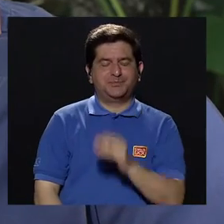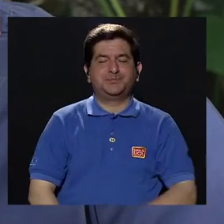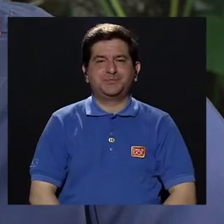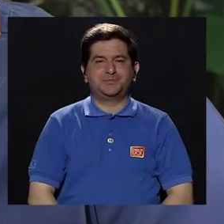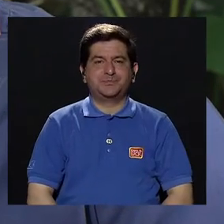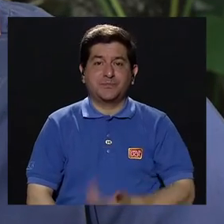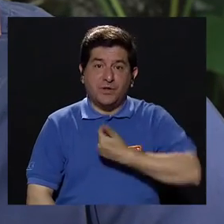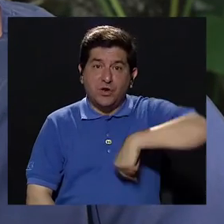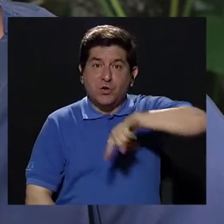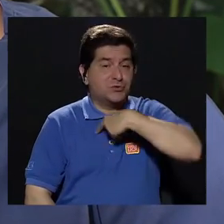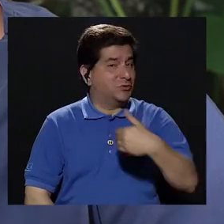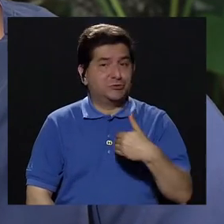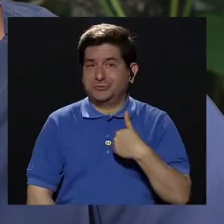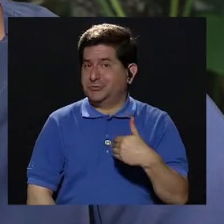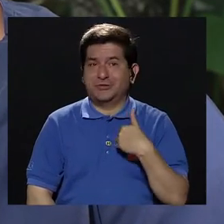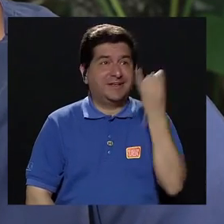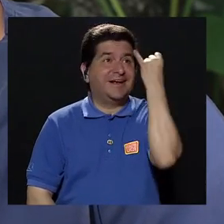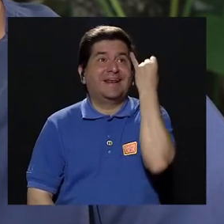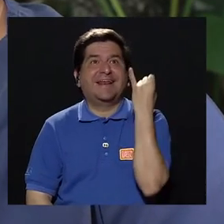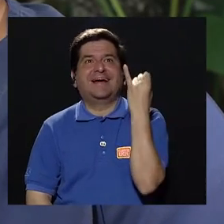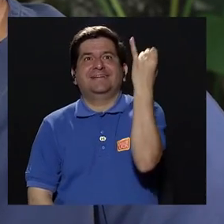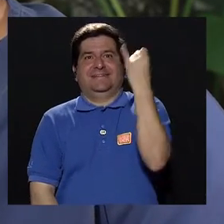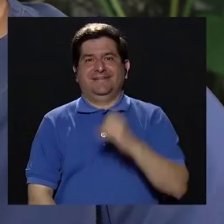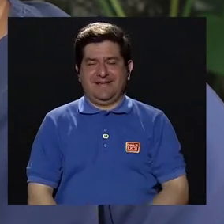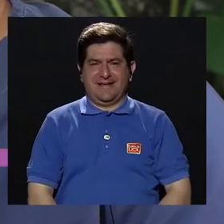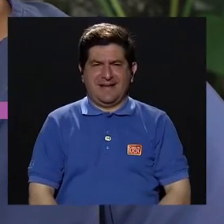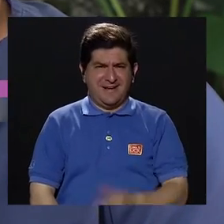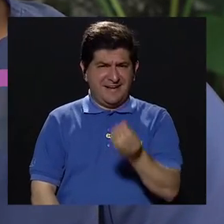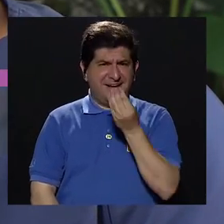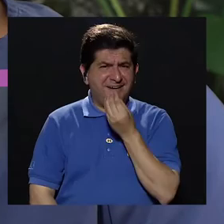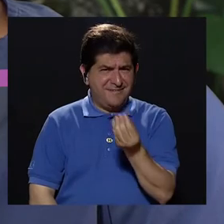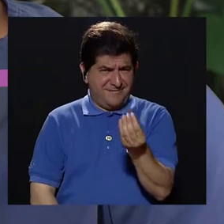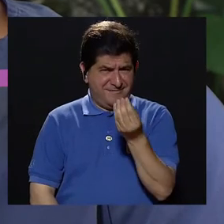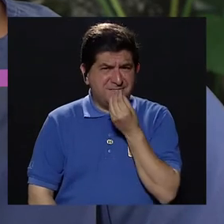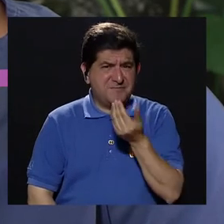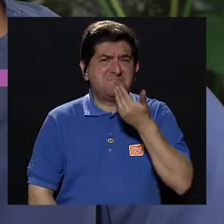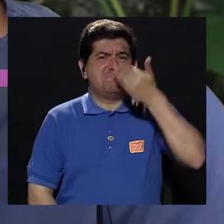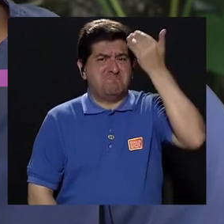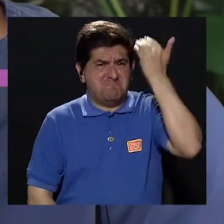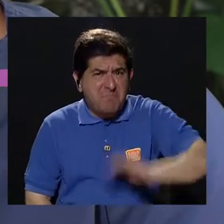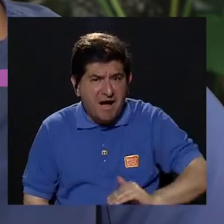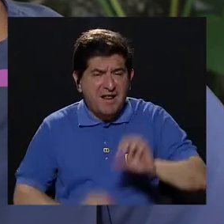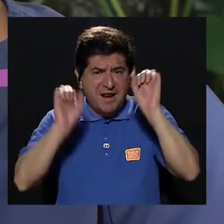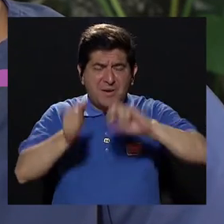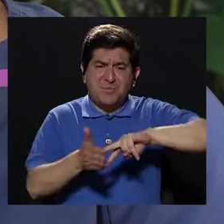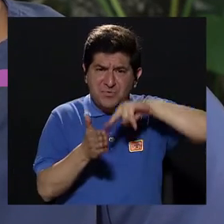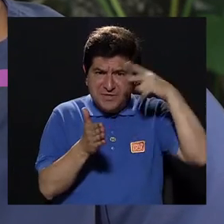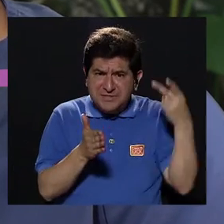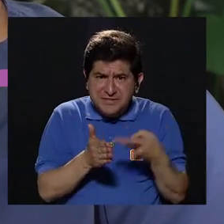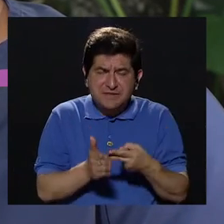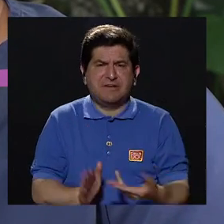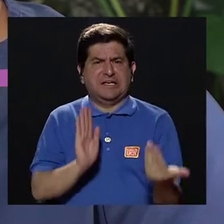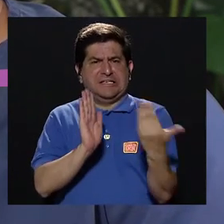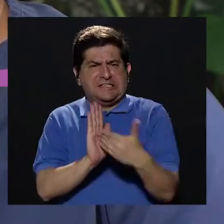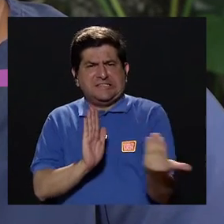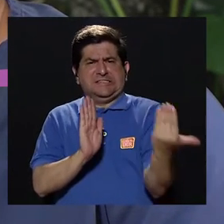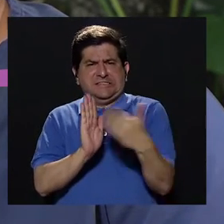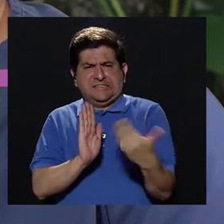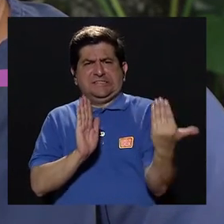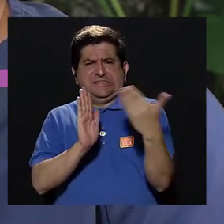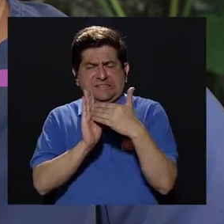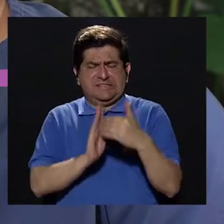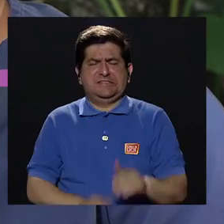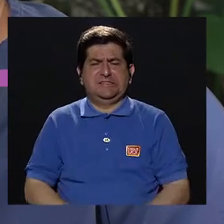alimentación. Nosotros no tenemos idea que una alimentación mala puede provocar tanto